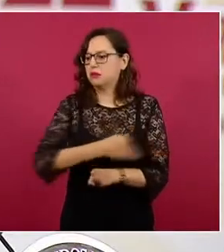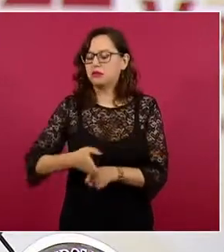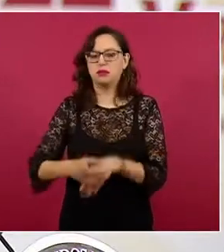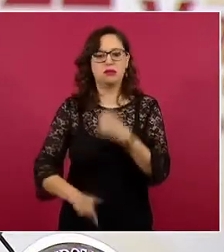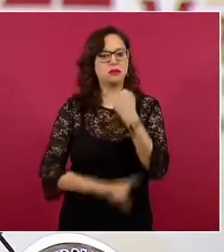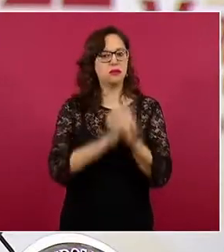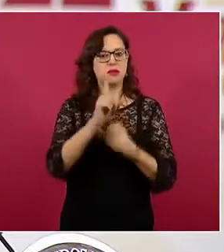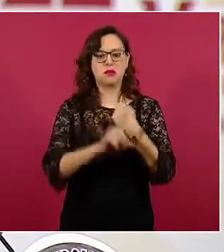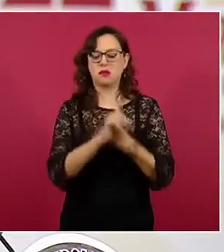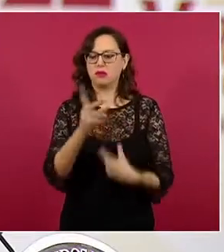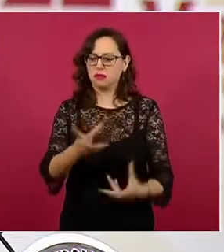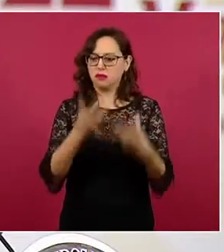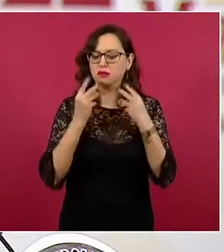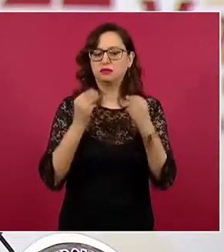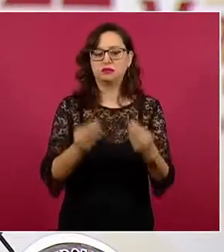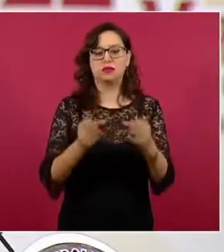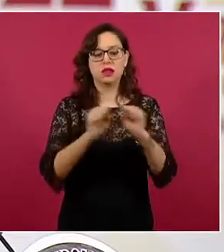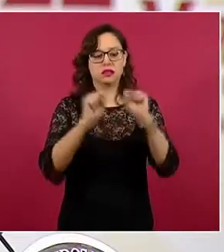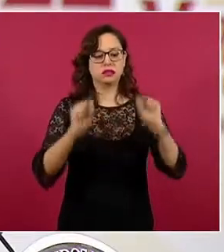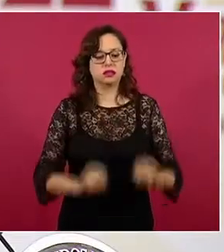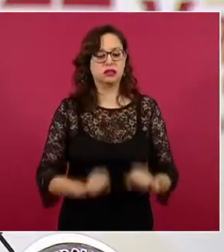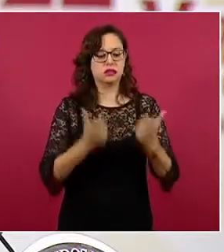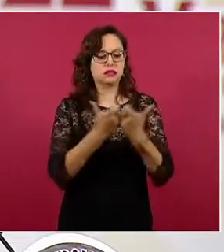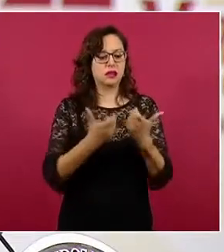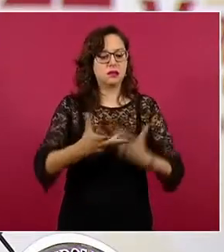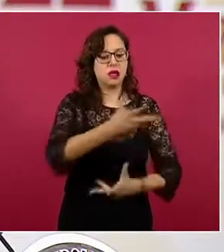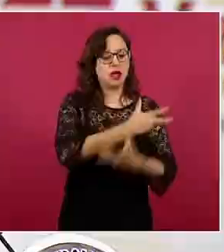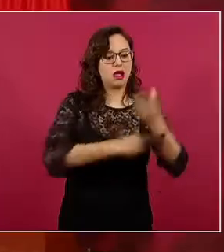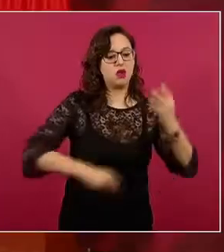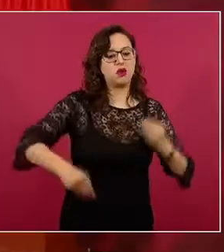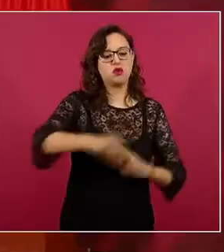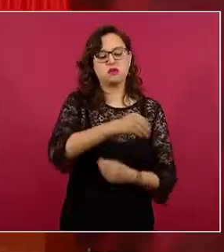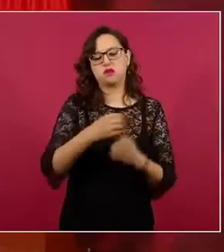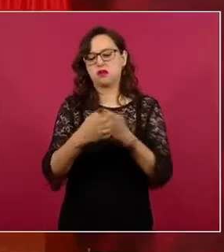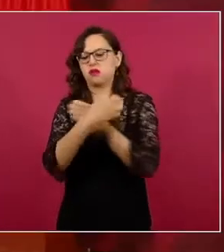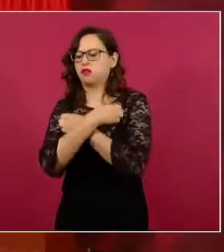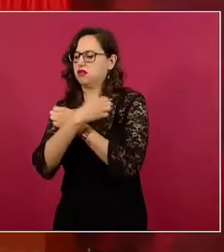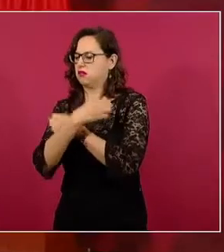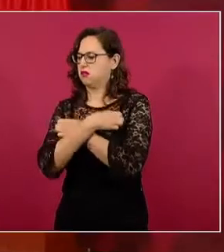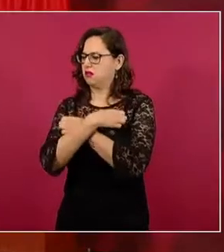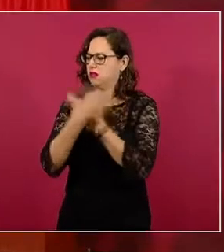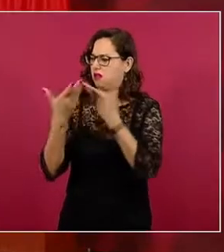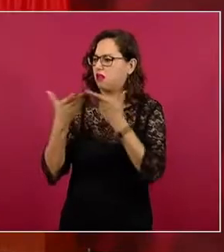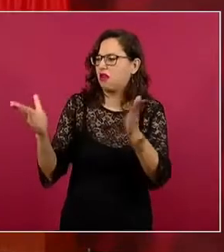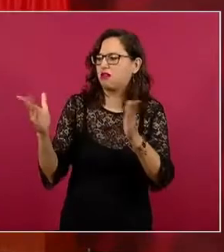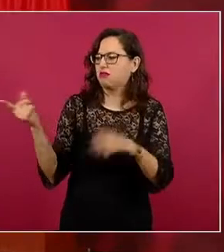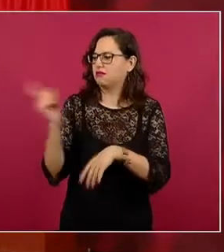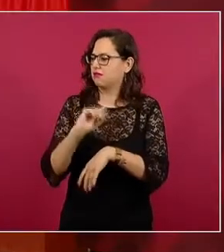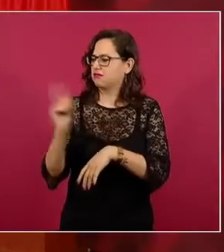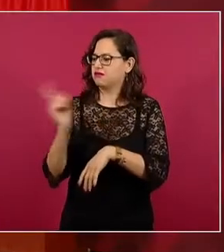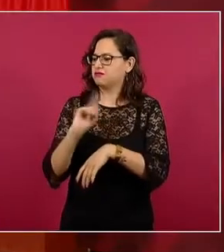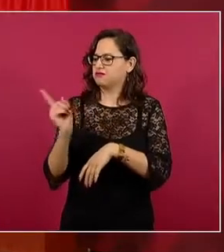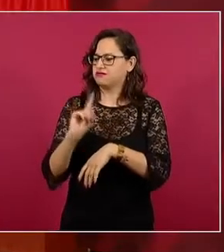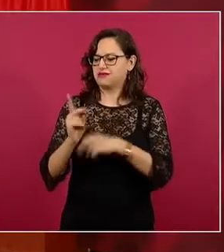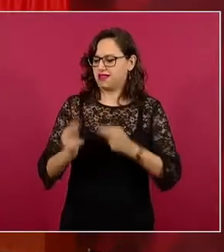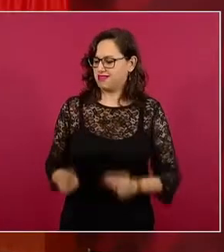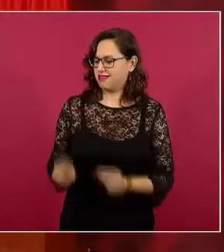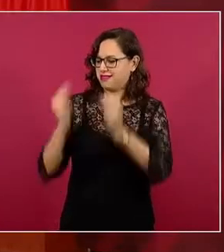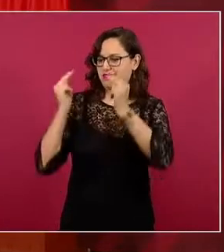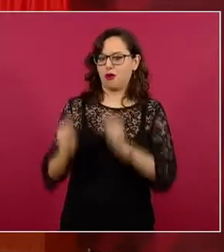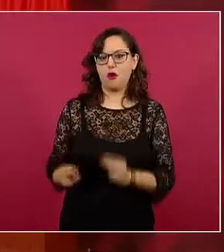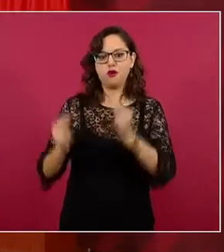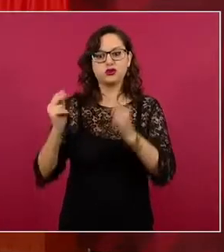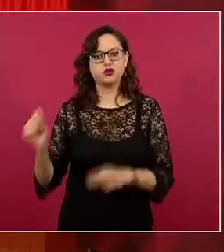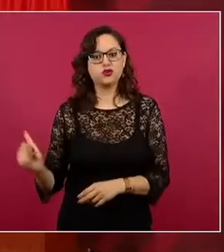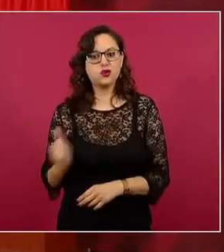Como todo en este sistema económico, la educación se convirtió en una moneda de cambio, en un negocio que absorbe miles de millones de pesos al año